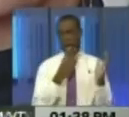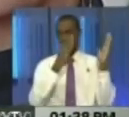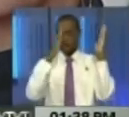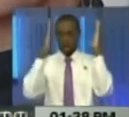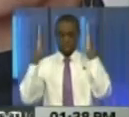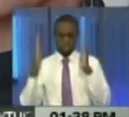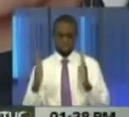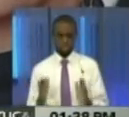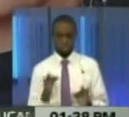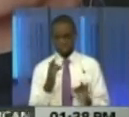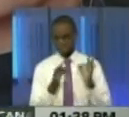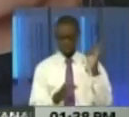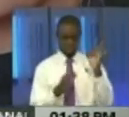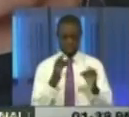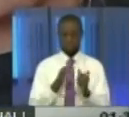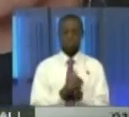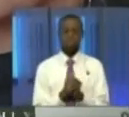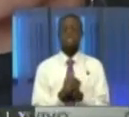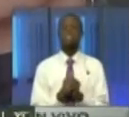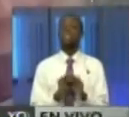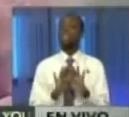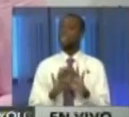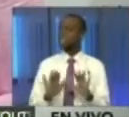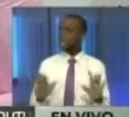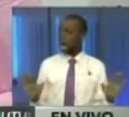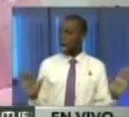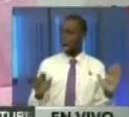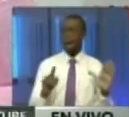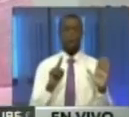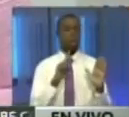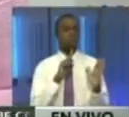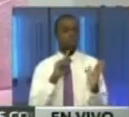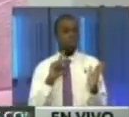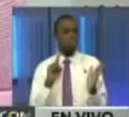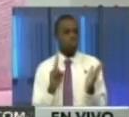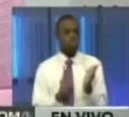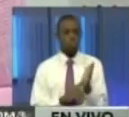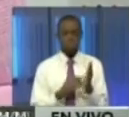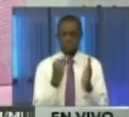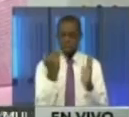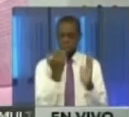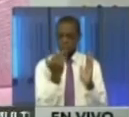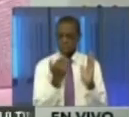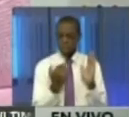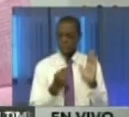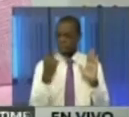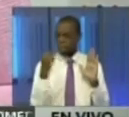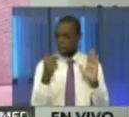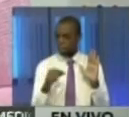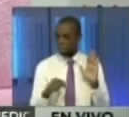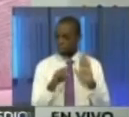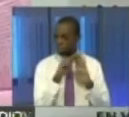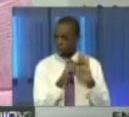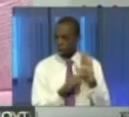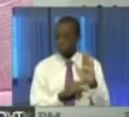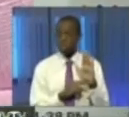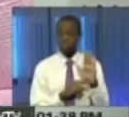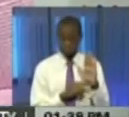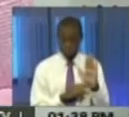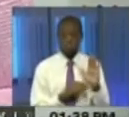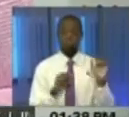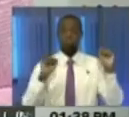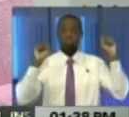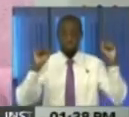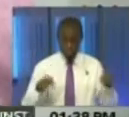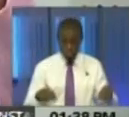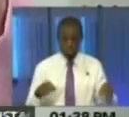se cumpliesen todos los requisitos establecidos en la norma, la recolección